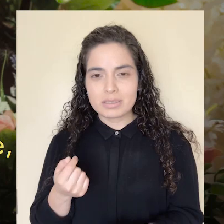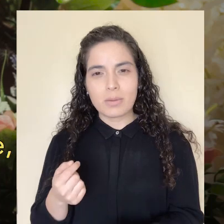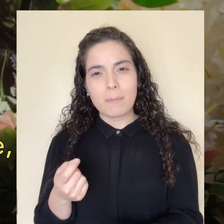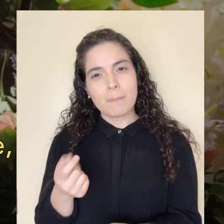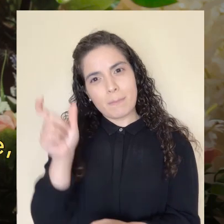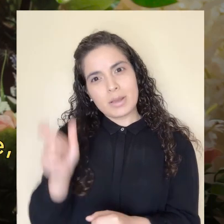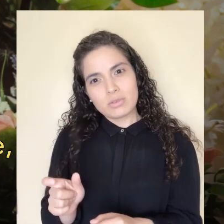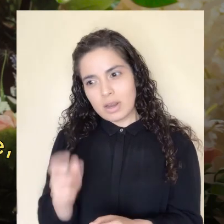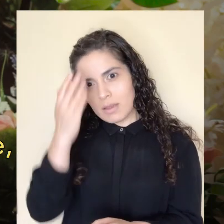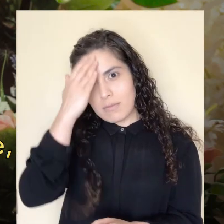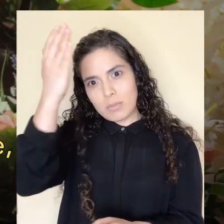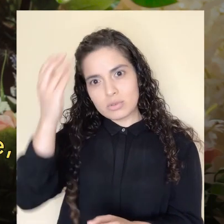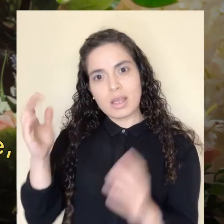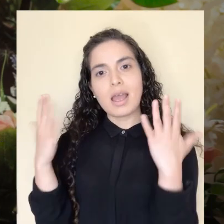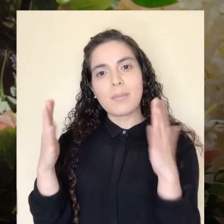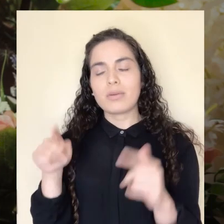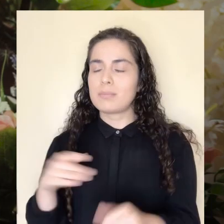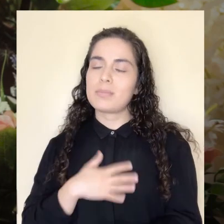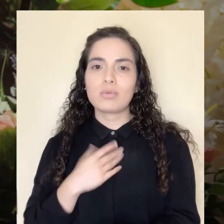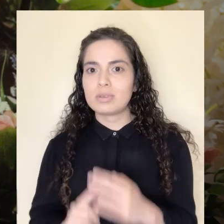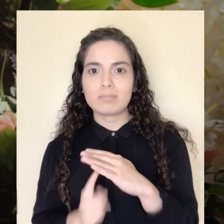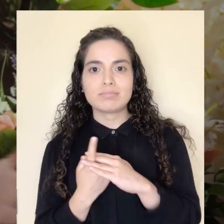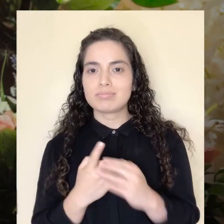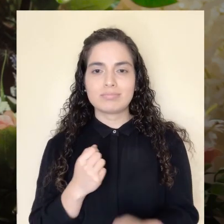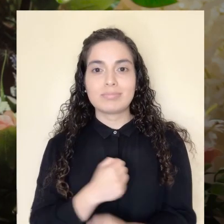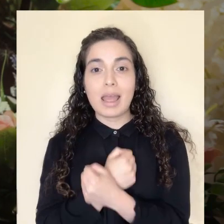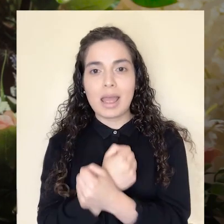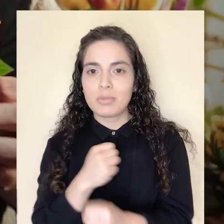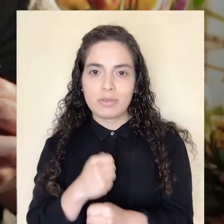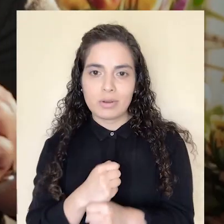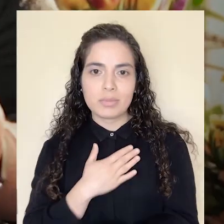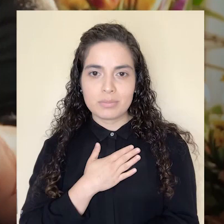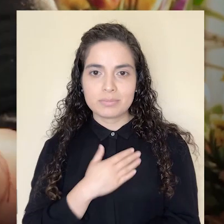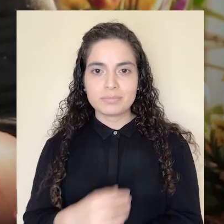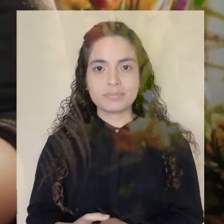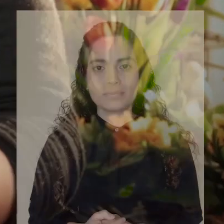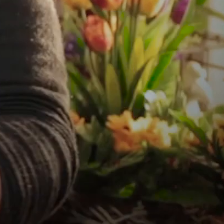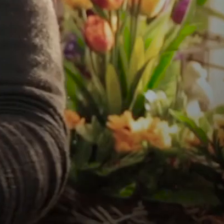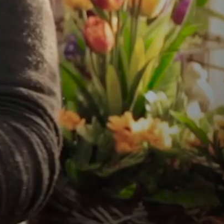aplaude. Soy súper emprendedora, me gusta salir adelante, me gusta surgir y amo mi trabajo.